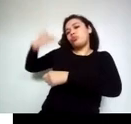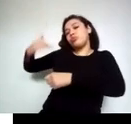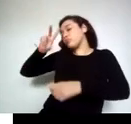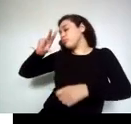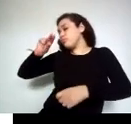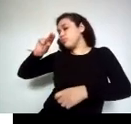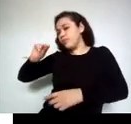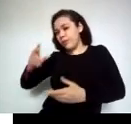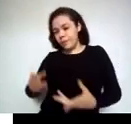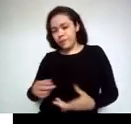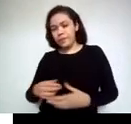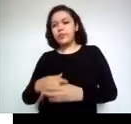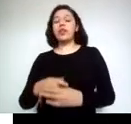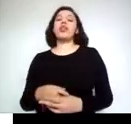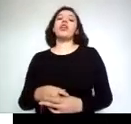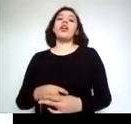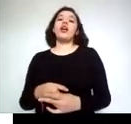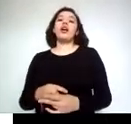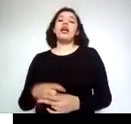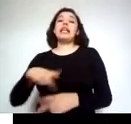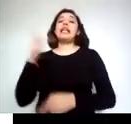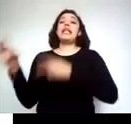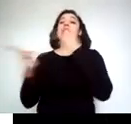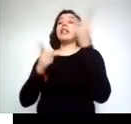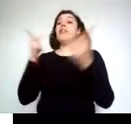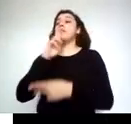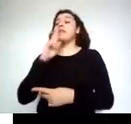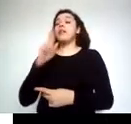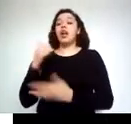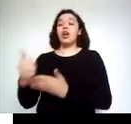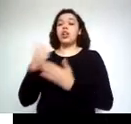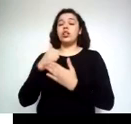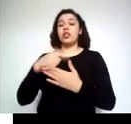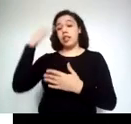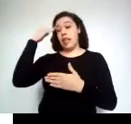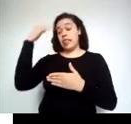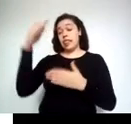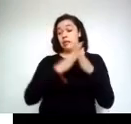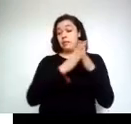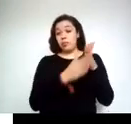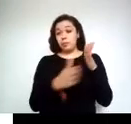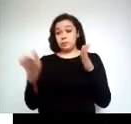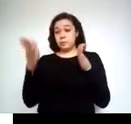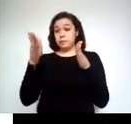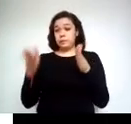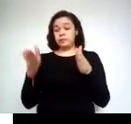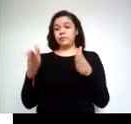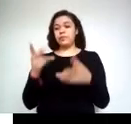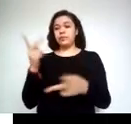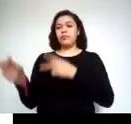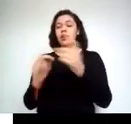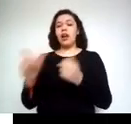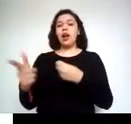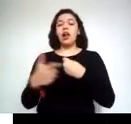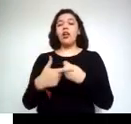colaborador. Aquí el cuestionario nos ayuda a poner un periodo de tiempo. Y la pregunta es algo que te haya sucedido en los